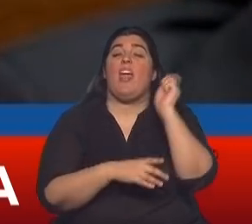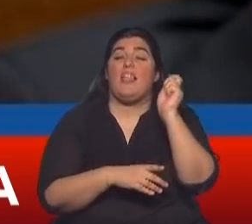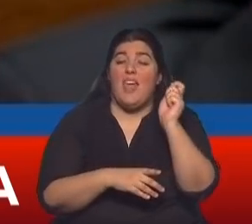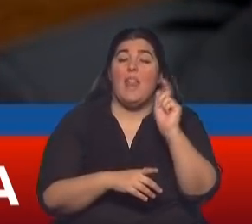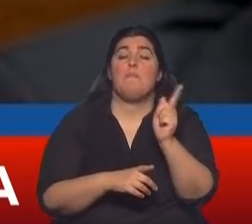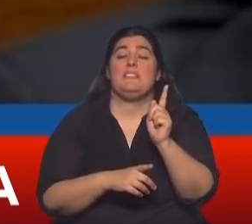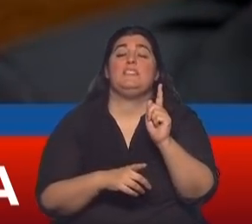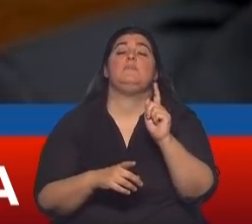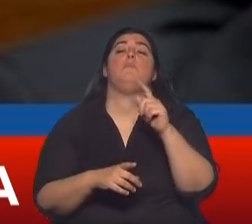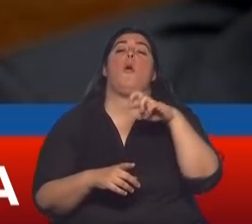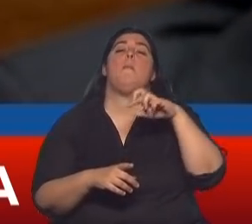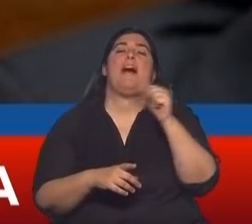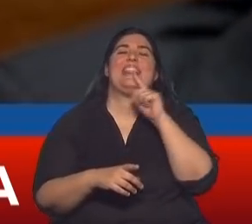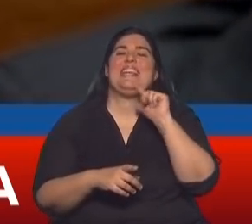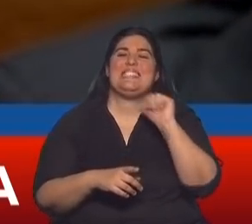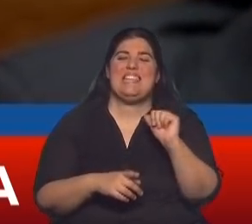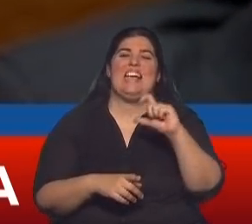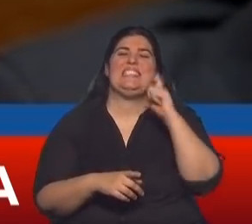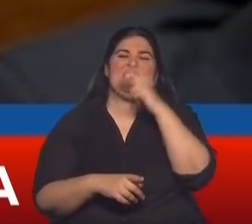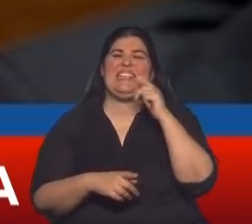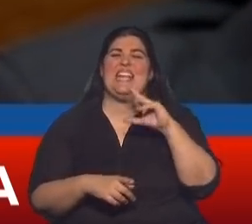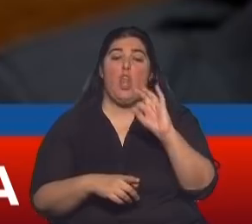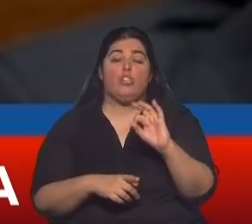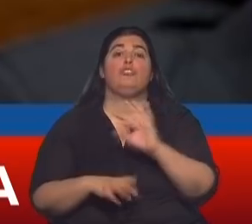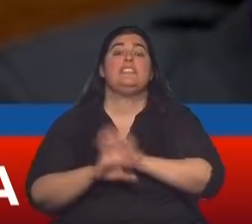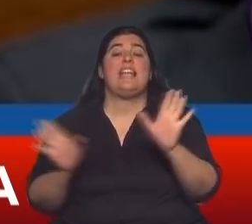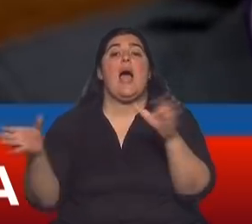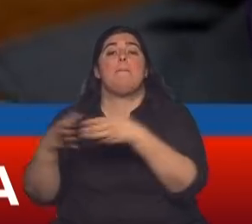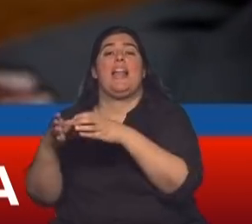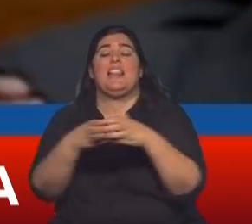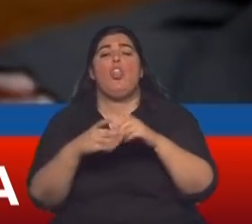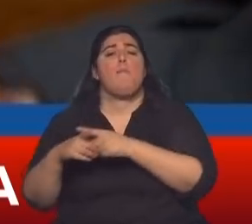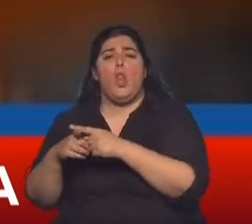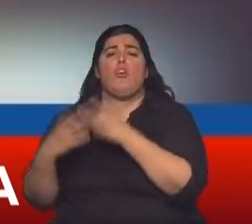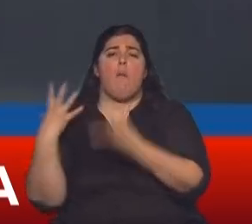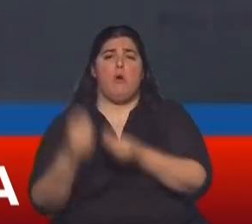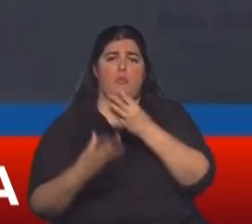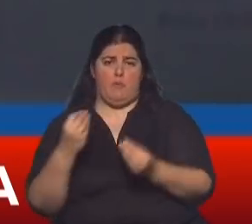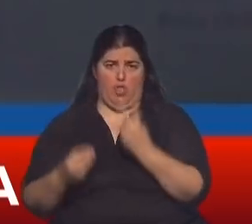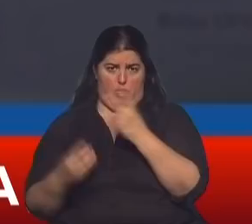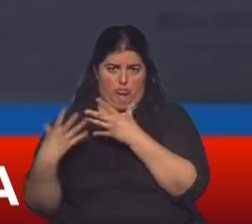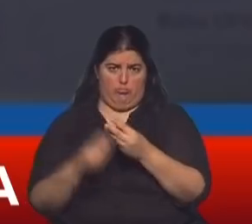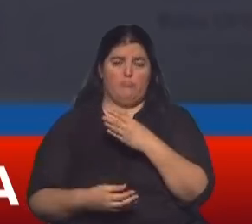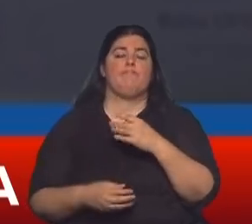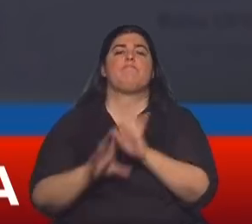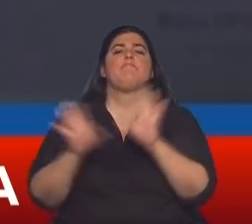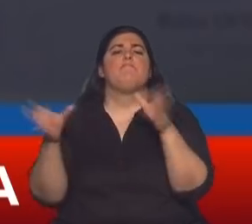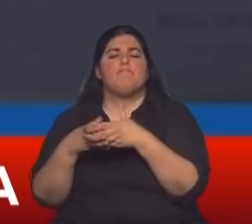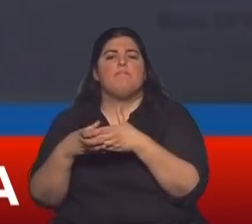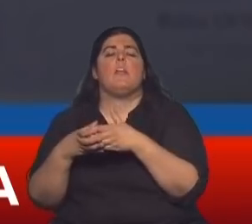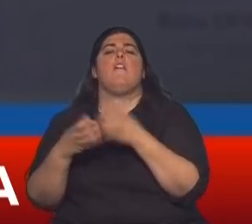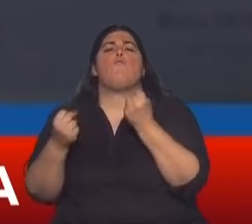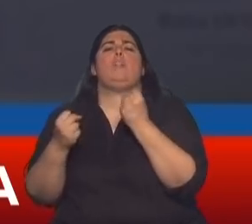Avanza País, Patricia Chirinos, que consiguió el respaldo de Fuerza Popular y Renovación Popular. Avanza País, Fuerza Popular